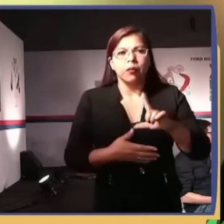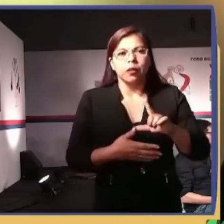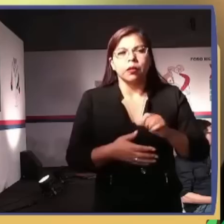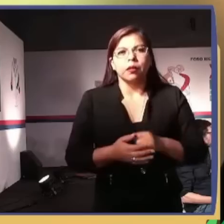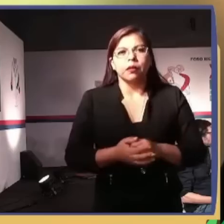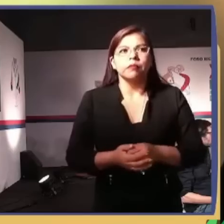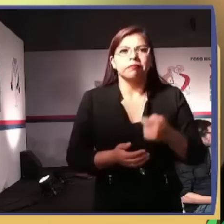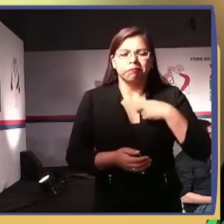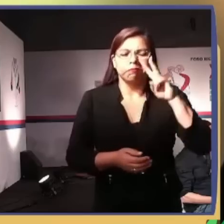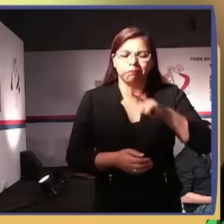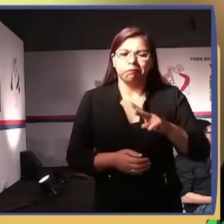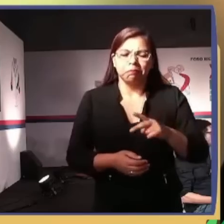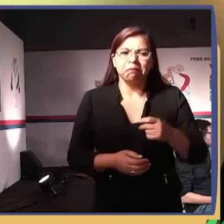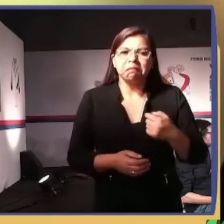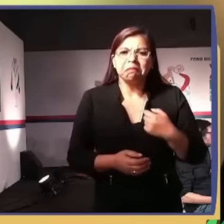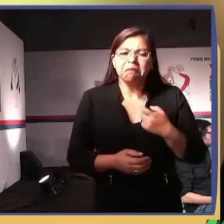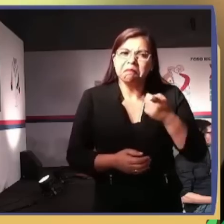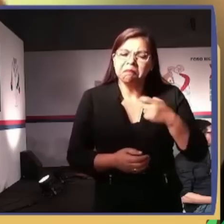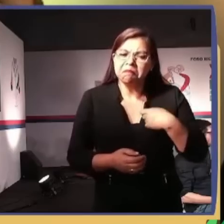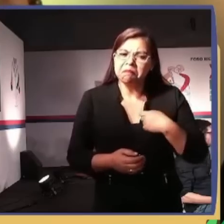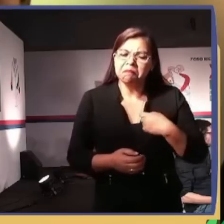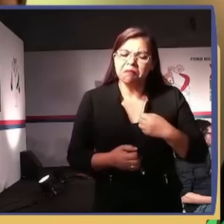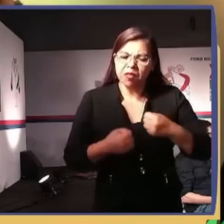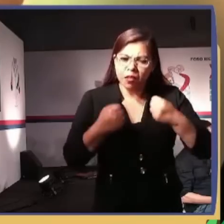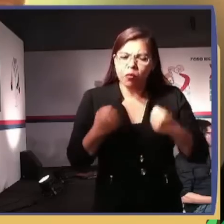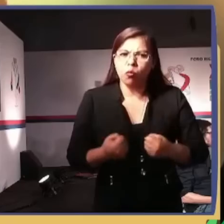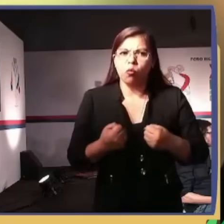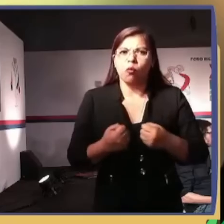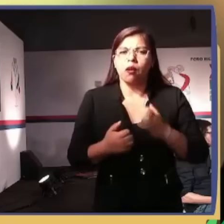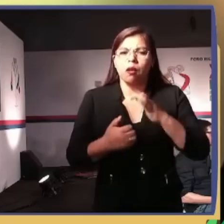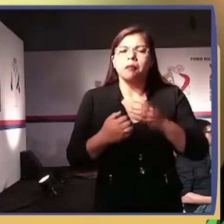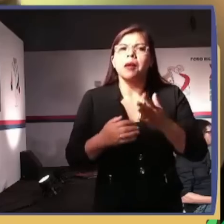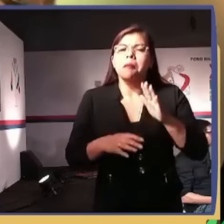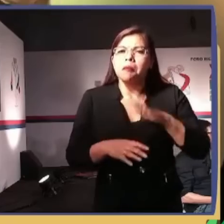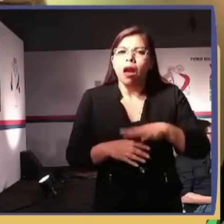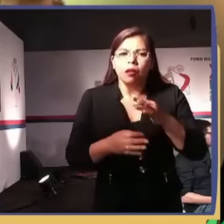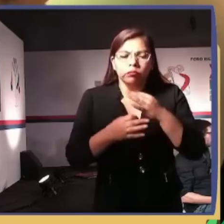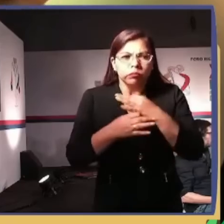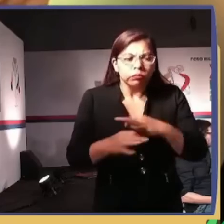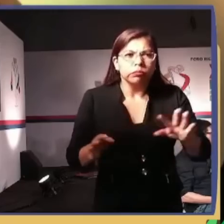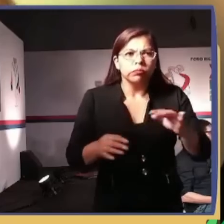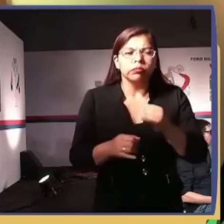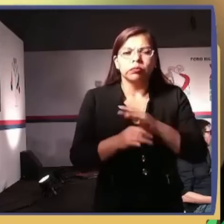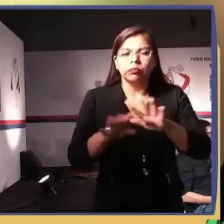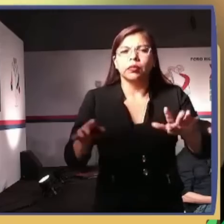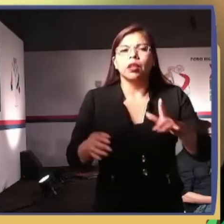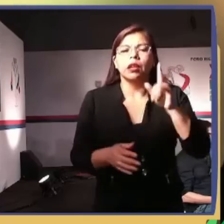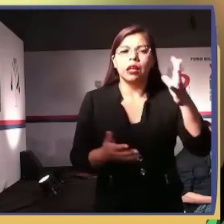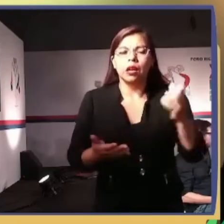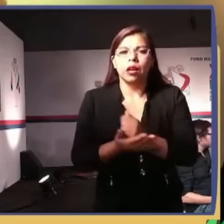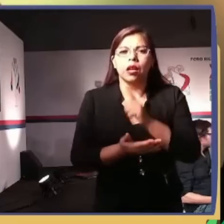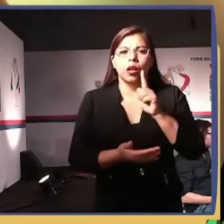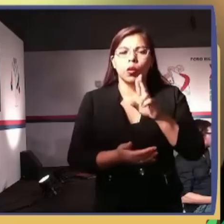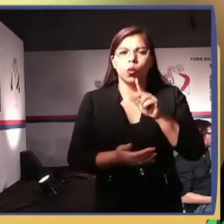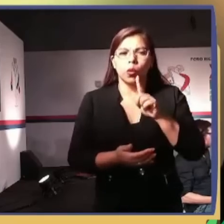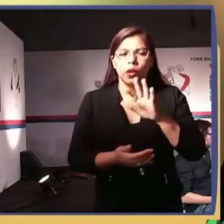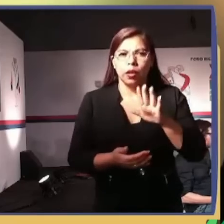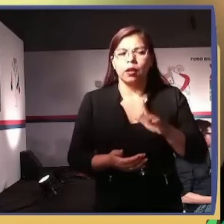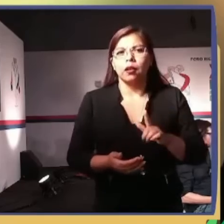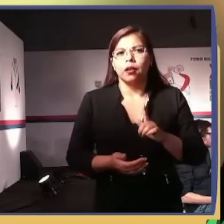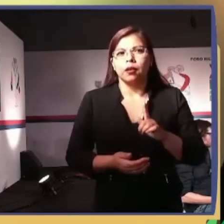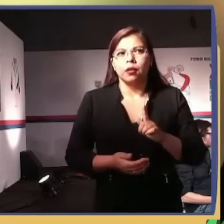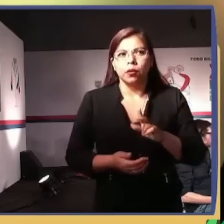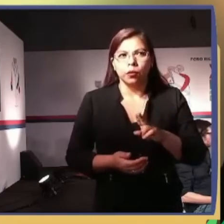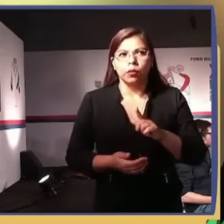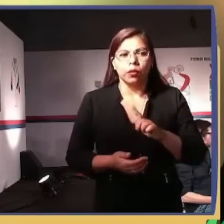convencido que va a terminar de expandirse todavía mucho más con el triunfo de Lula, hagámonos cargo que también atravesamos